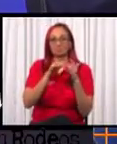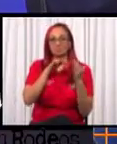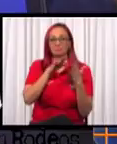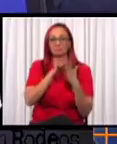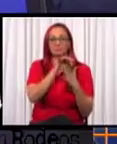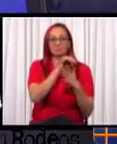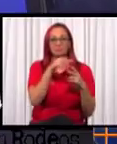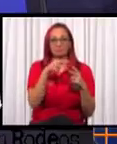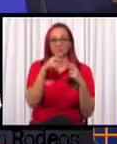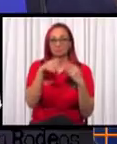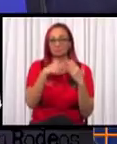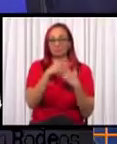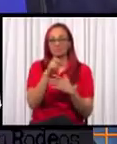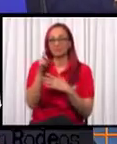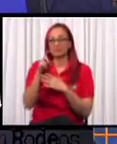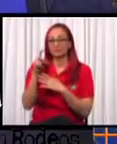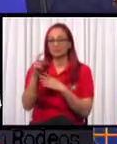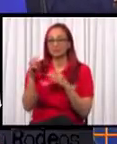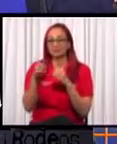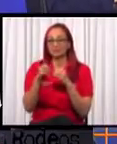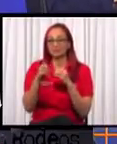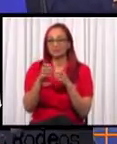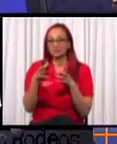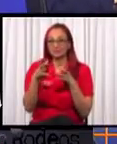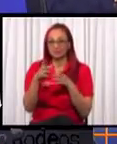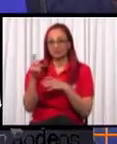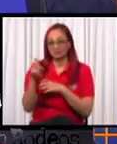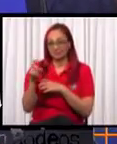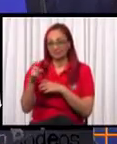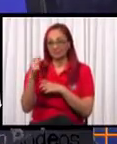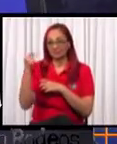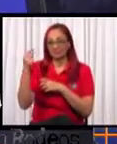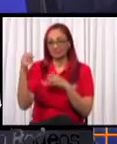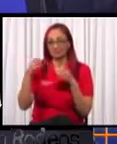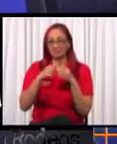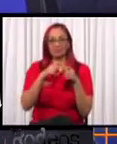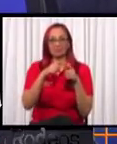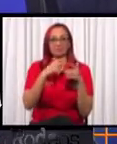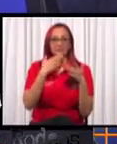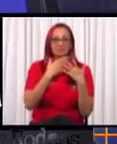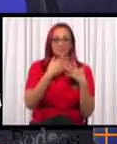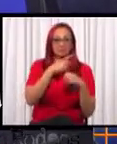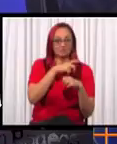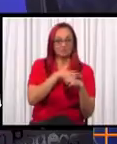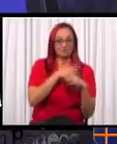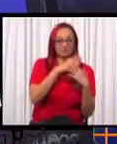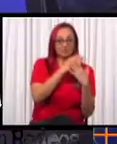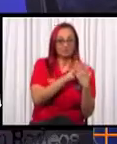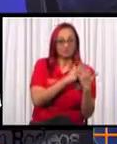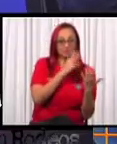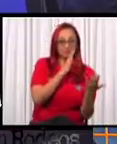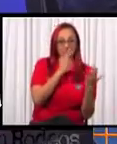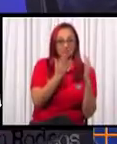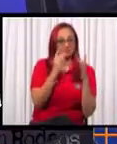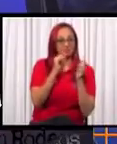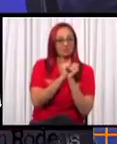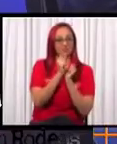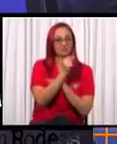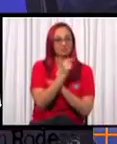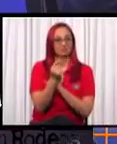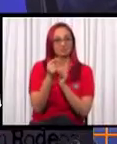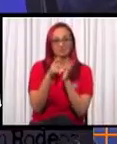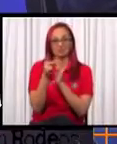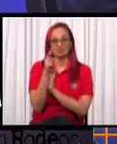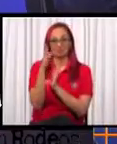todos necesitamos, más que querer necesitamos ganar más. Entonces, a la hora de hacer el balance con los salarios que se pagan en Costa